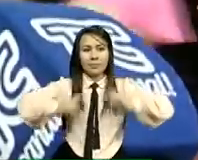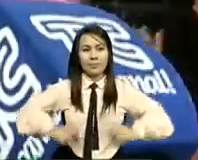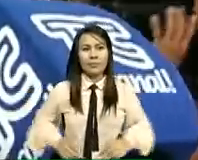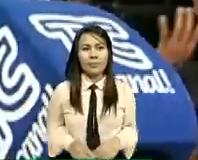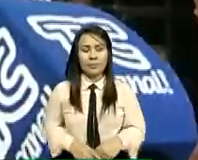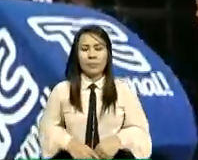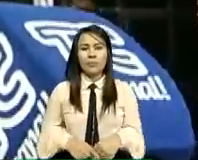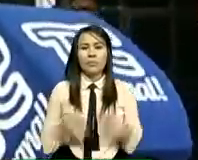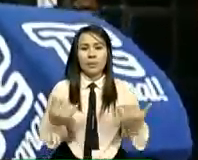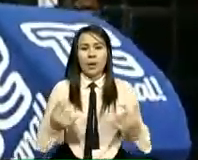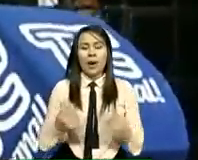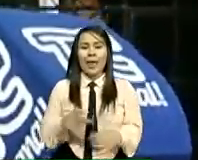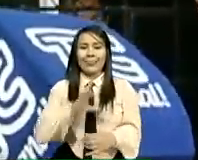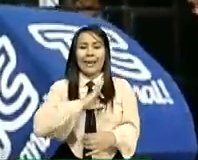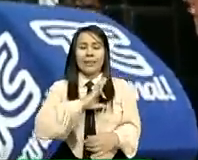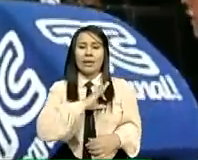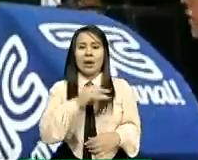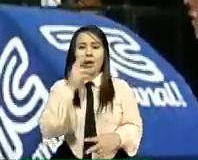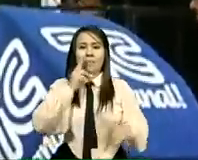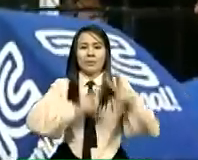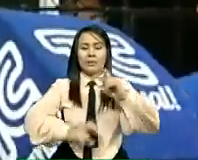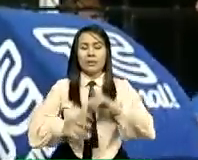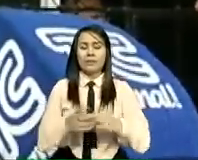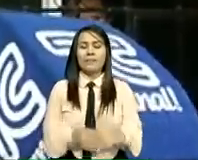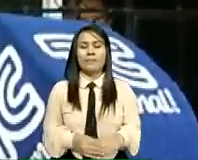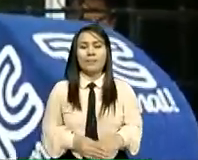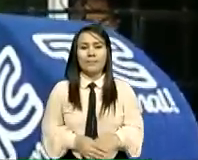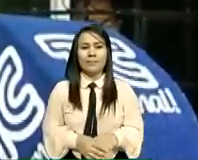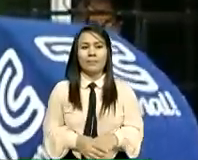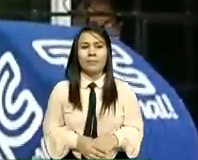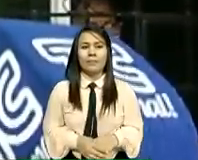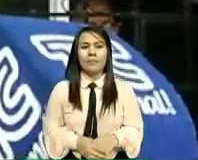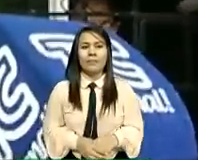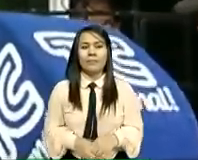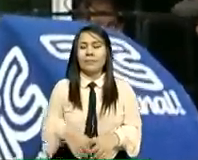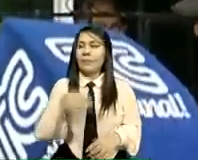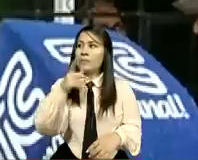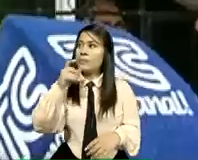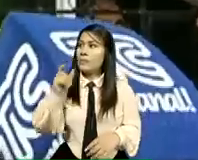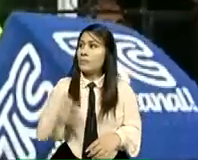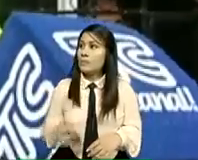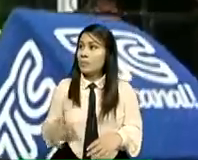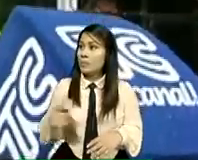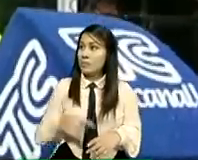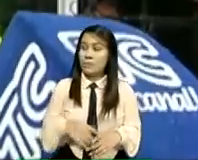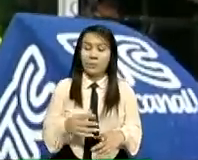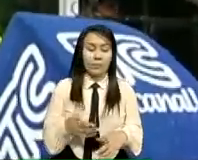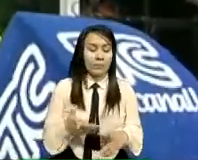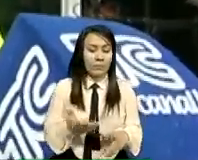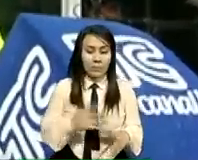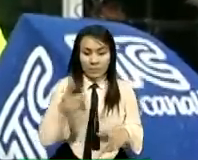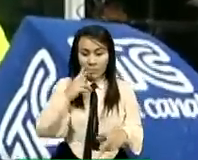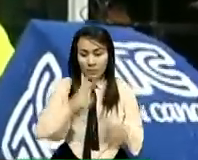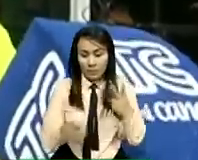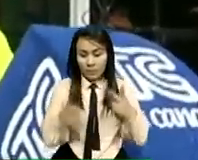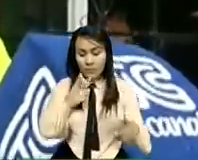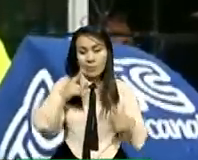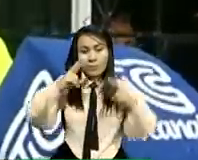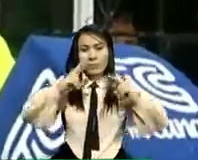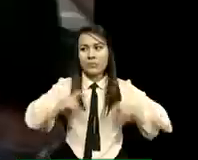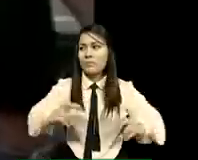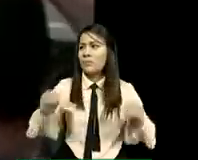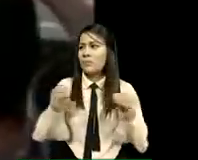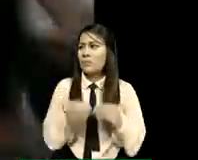tratamiento técnico en el lugar, medimos dónde se encontraba el objeto y vamos a llevar todos los indicios para realizar un análisis químico.